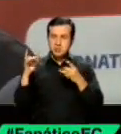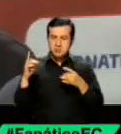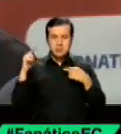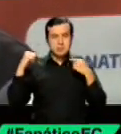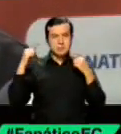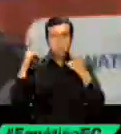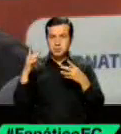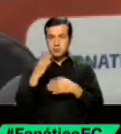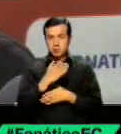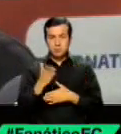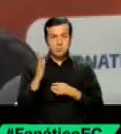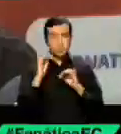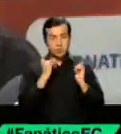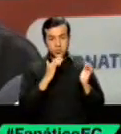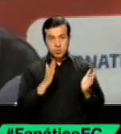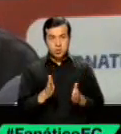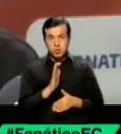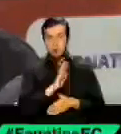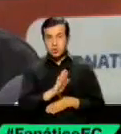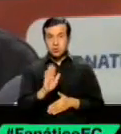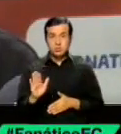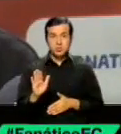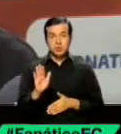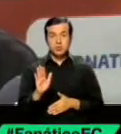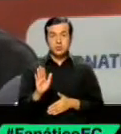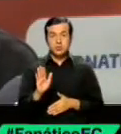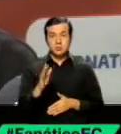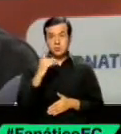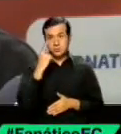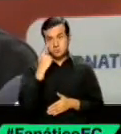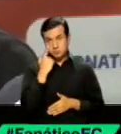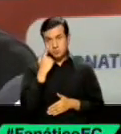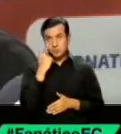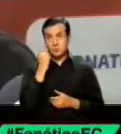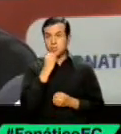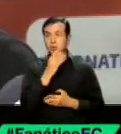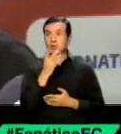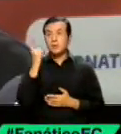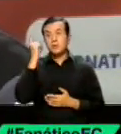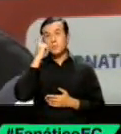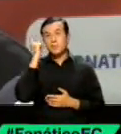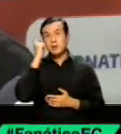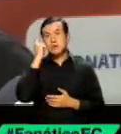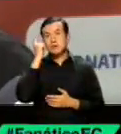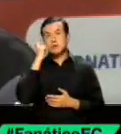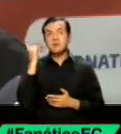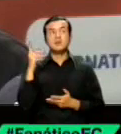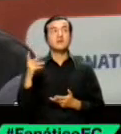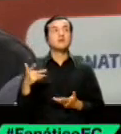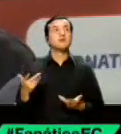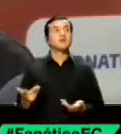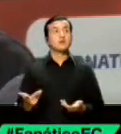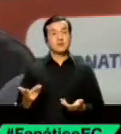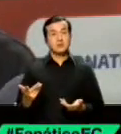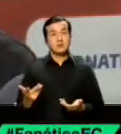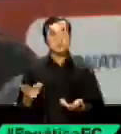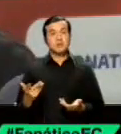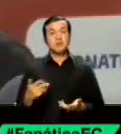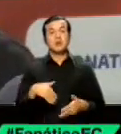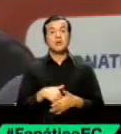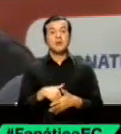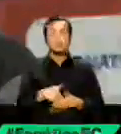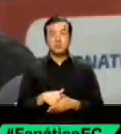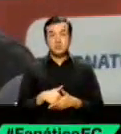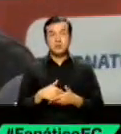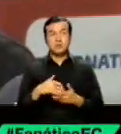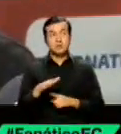que esos jugadores no se manifiesten ni se expresen pensando en esa limitación, en